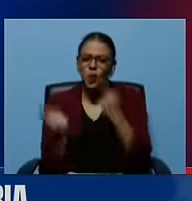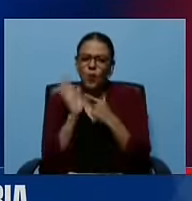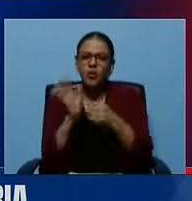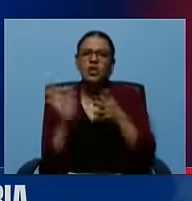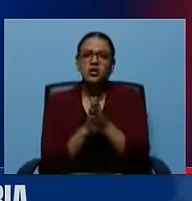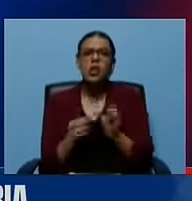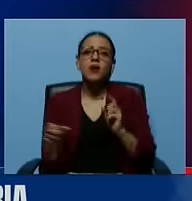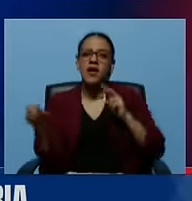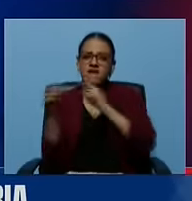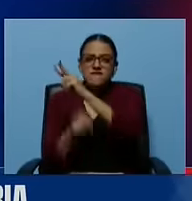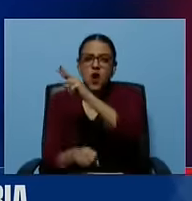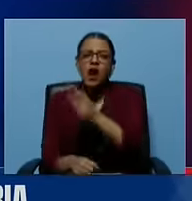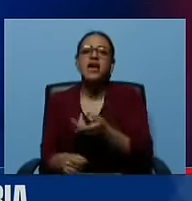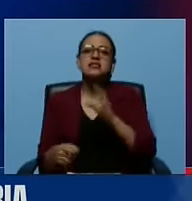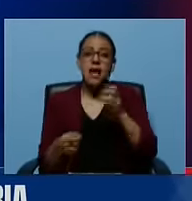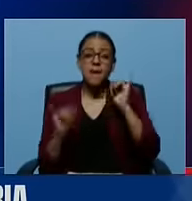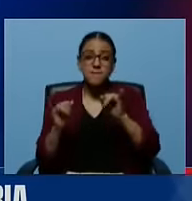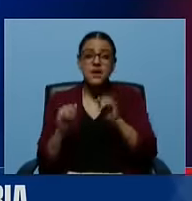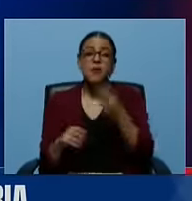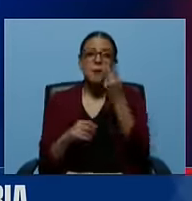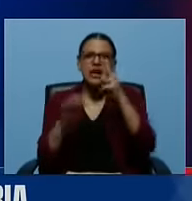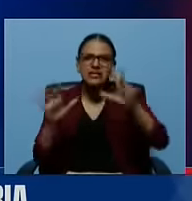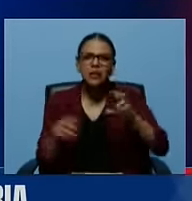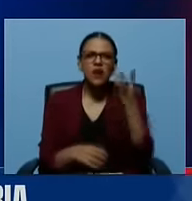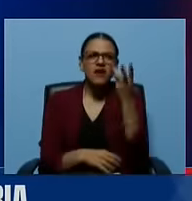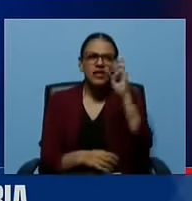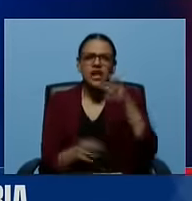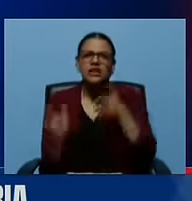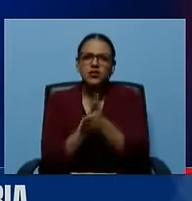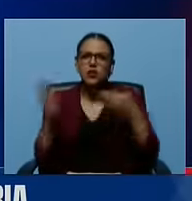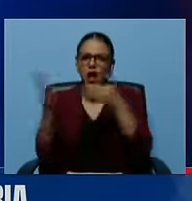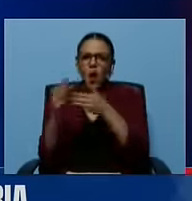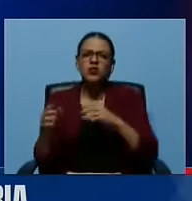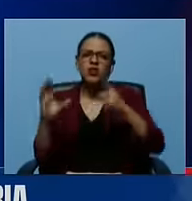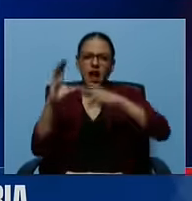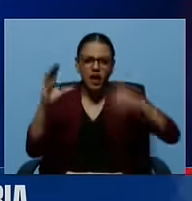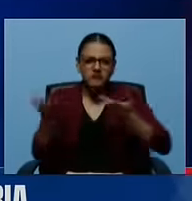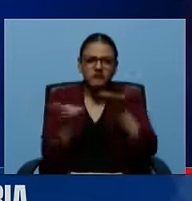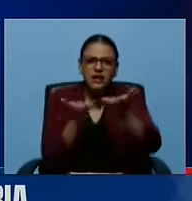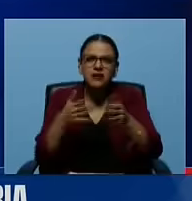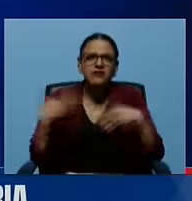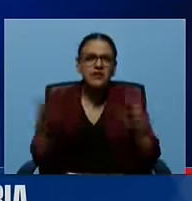del 29, 30, con el ataque al servicio eléctrico,